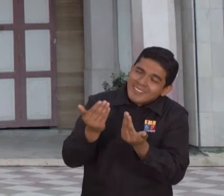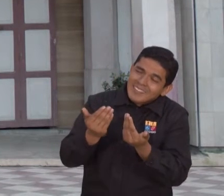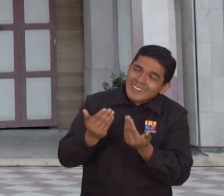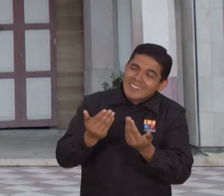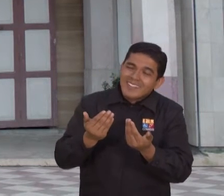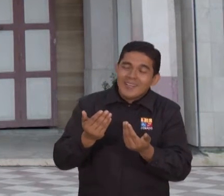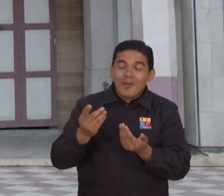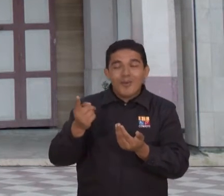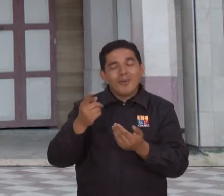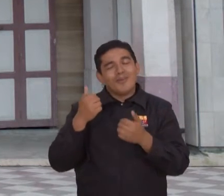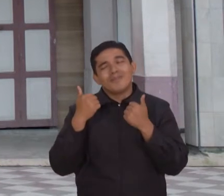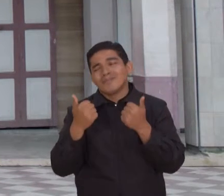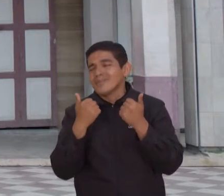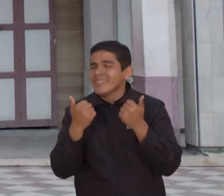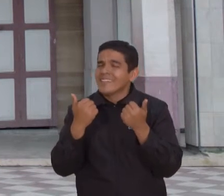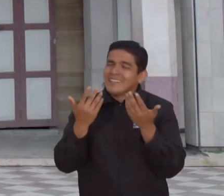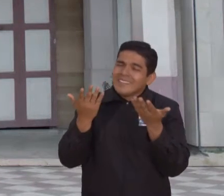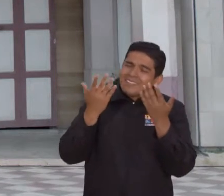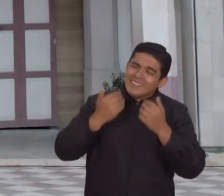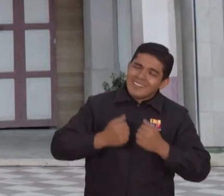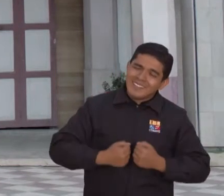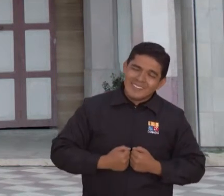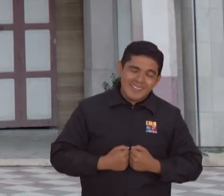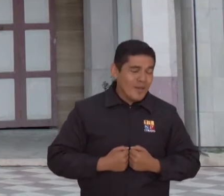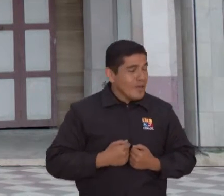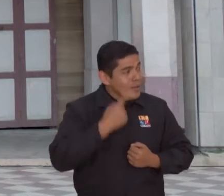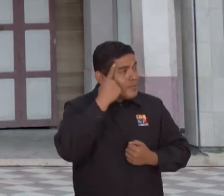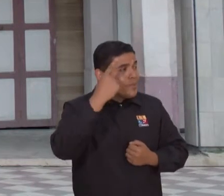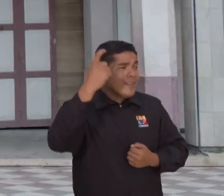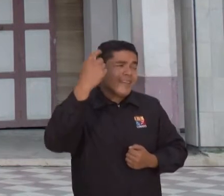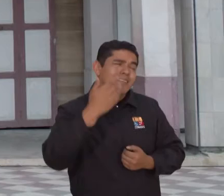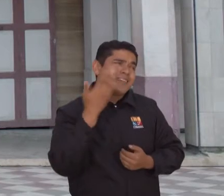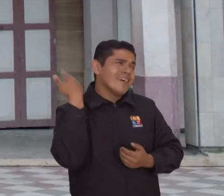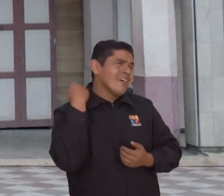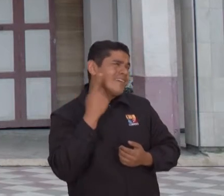La mejor noticia del año. Les extrañé mucho.